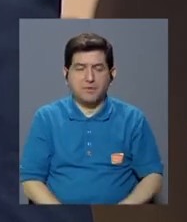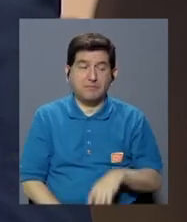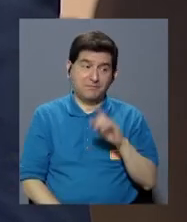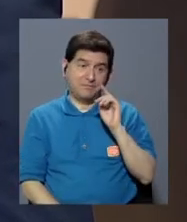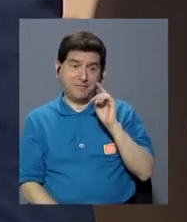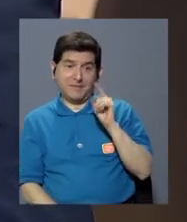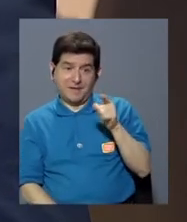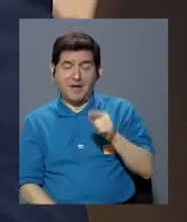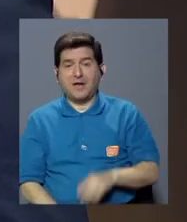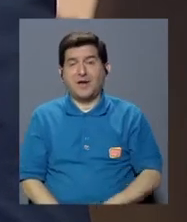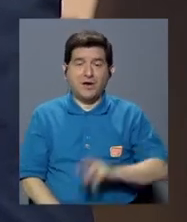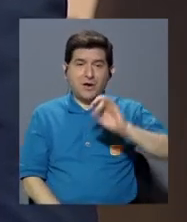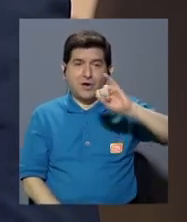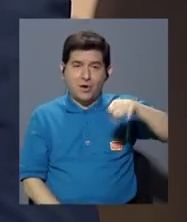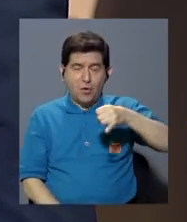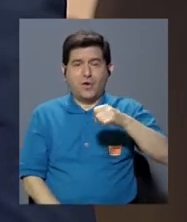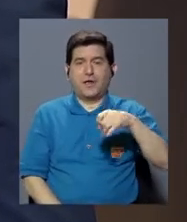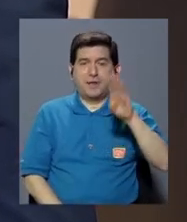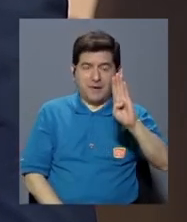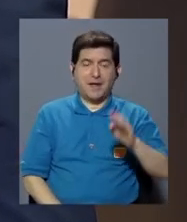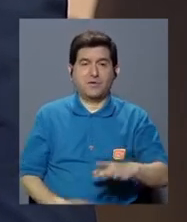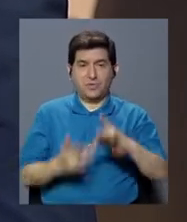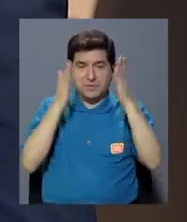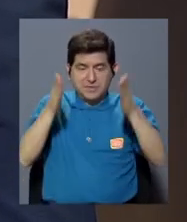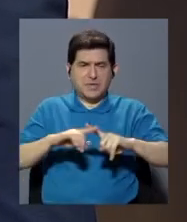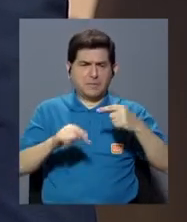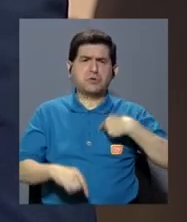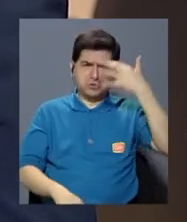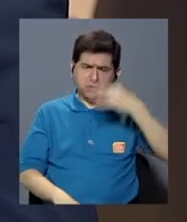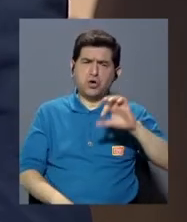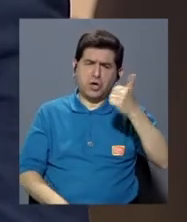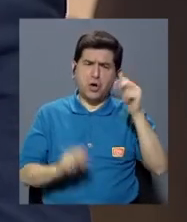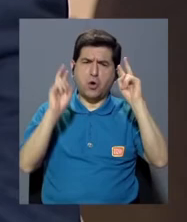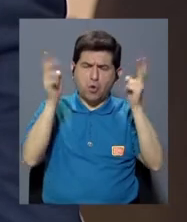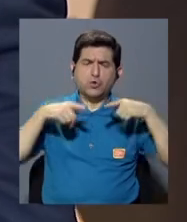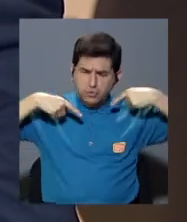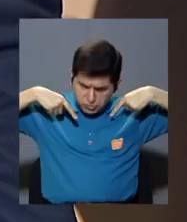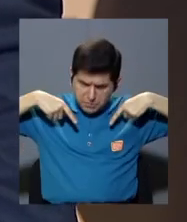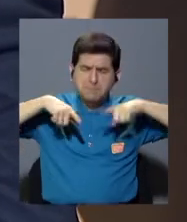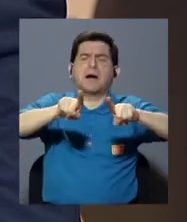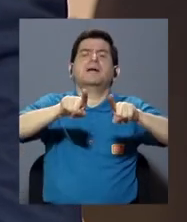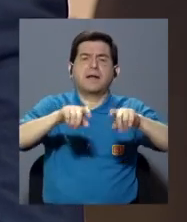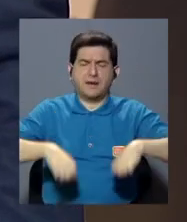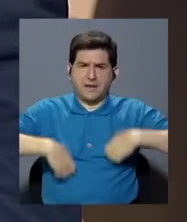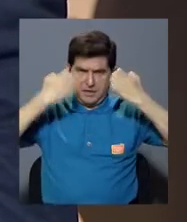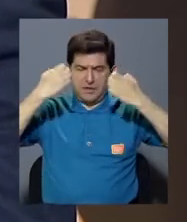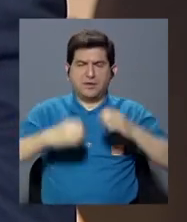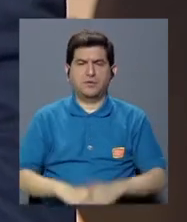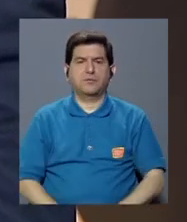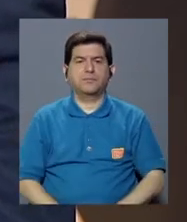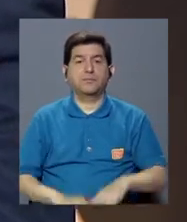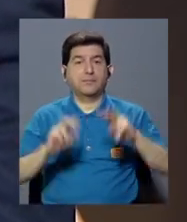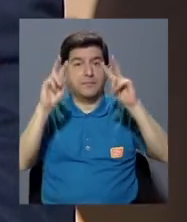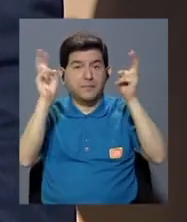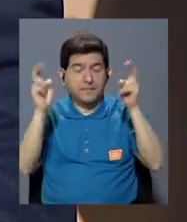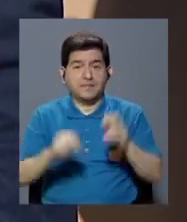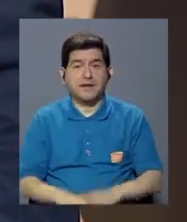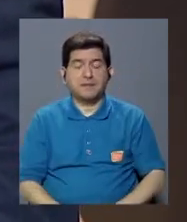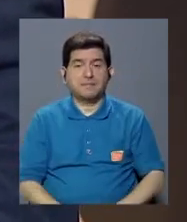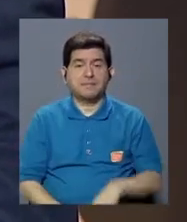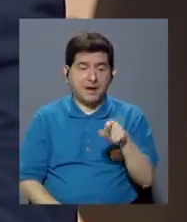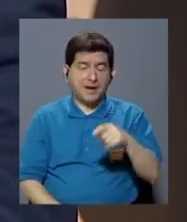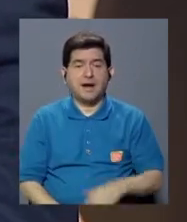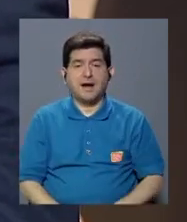experto, pero hay otros temas asociados a los temas de combustión, ¿verdad?, que van en paralelo, ¿verdad? Lo que es el tema de